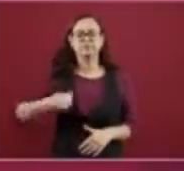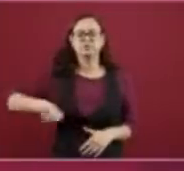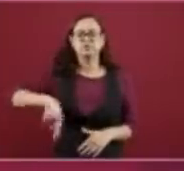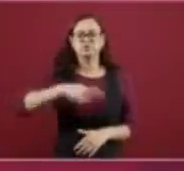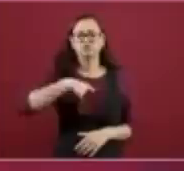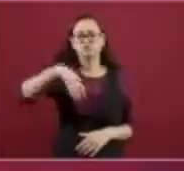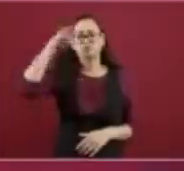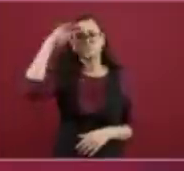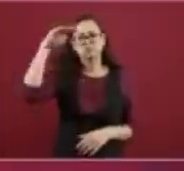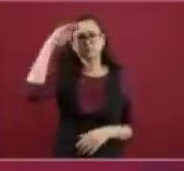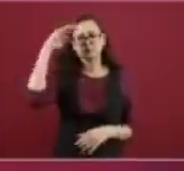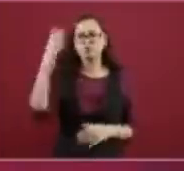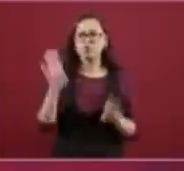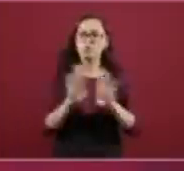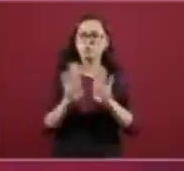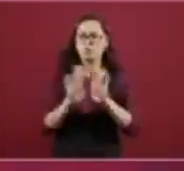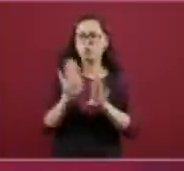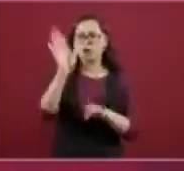Ayer